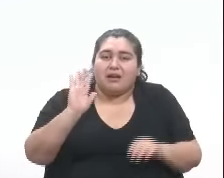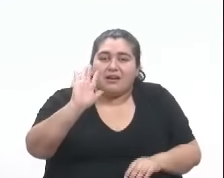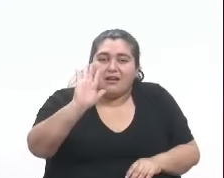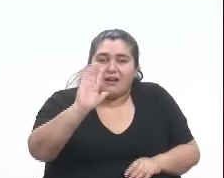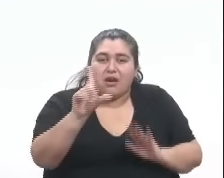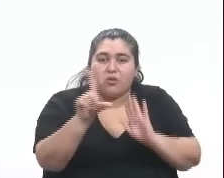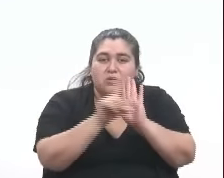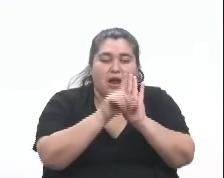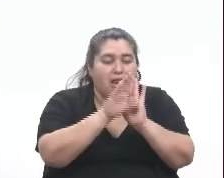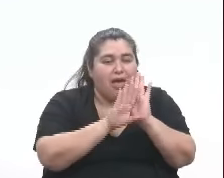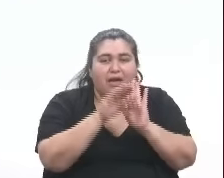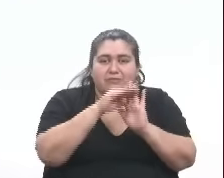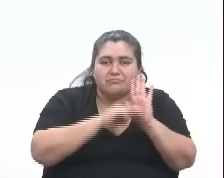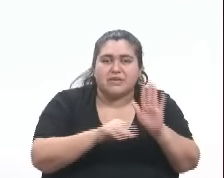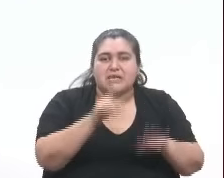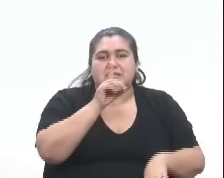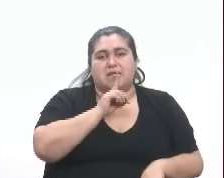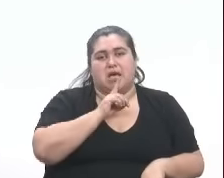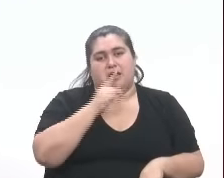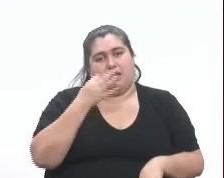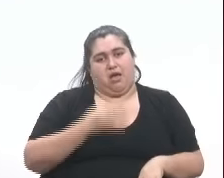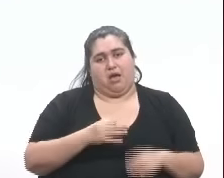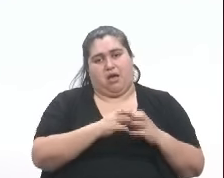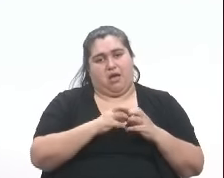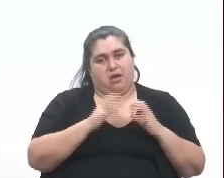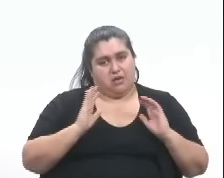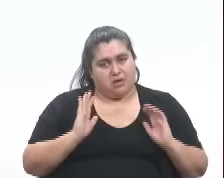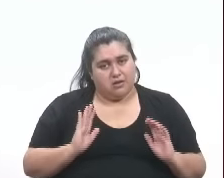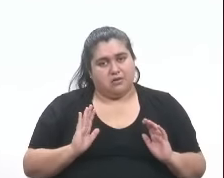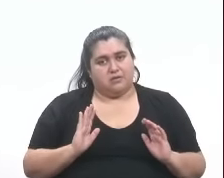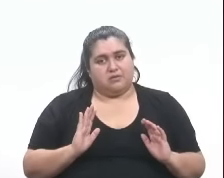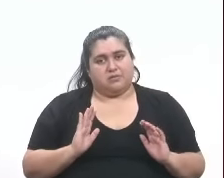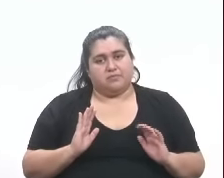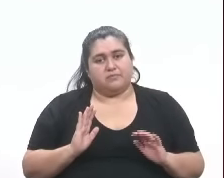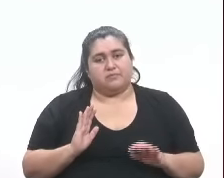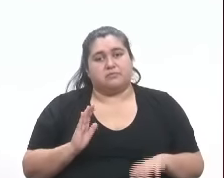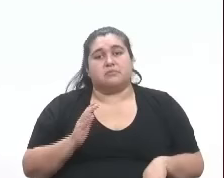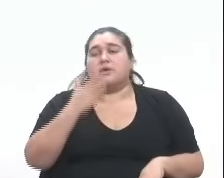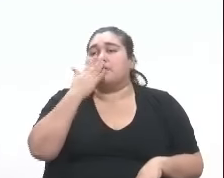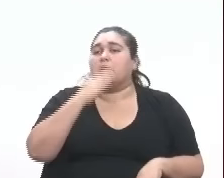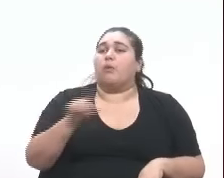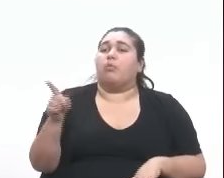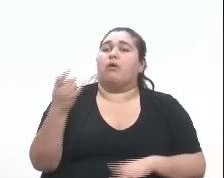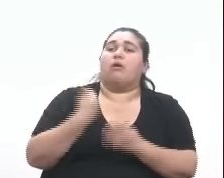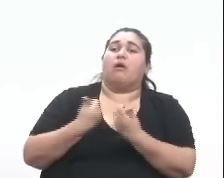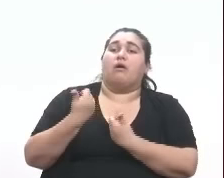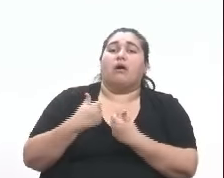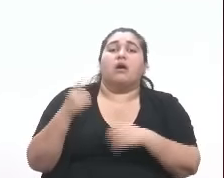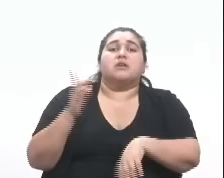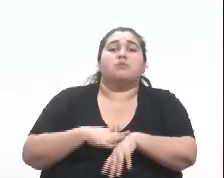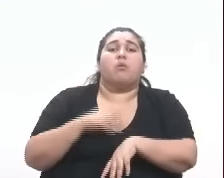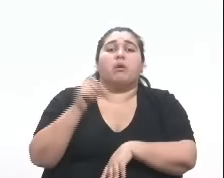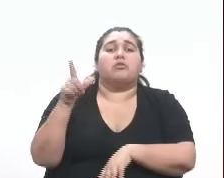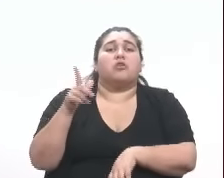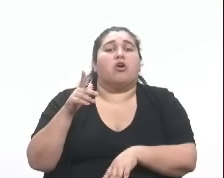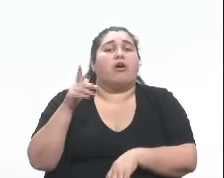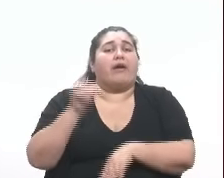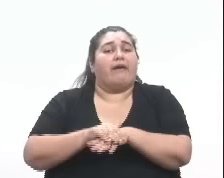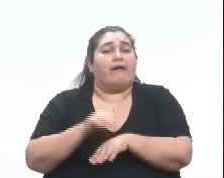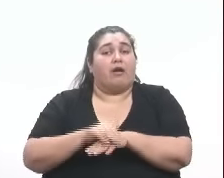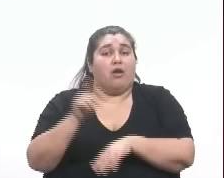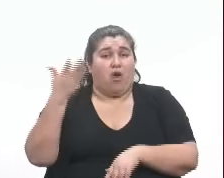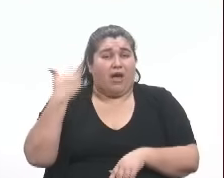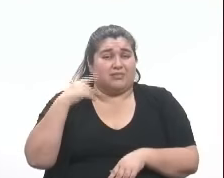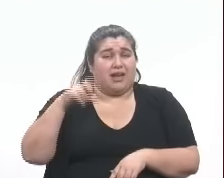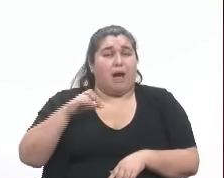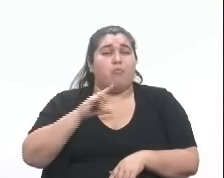seria, ¿verdad? Y entonces, nos enteramos acá que en realidad la habían encargado, Caputo la habían